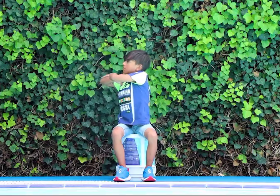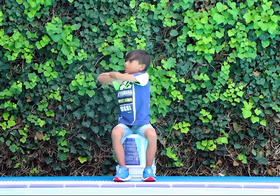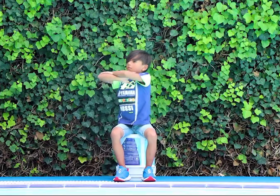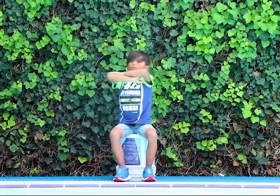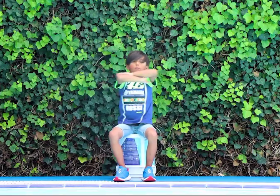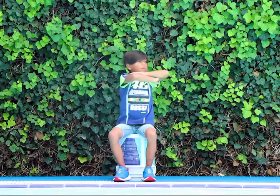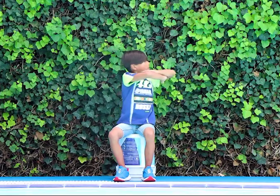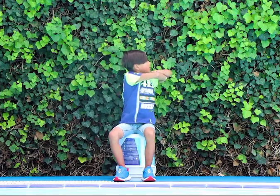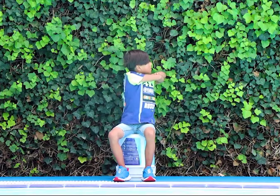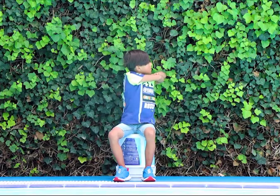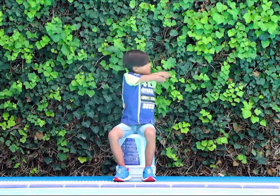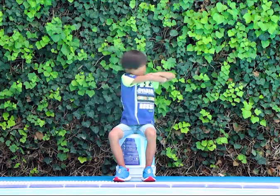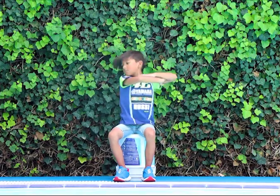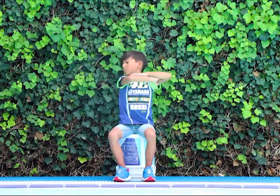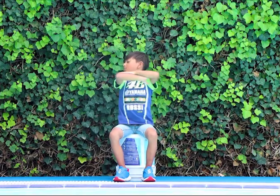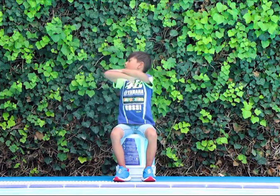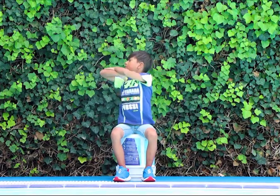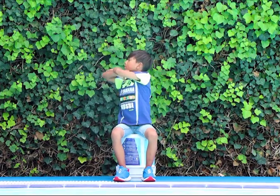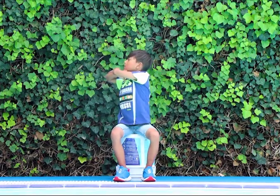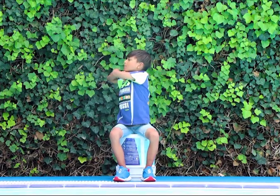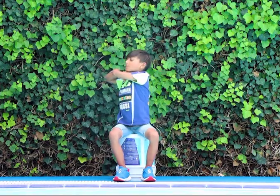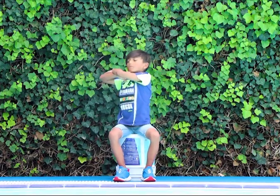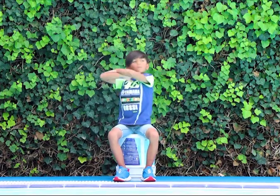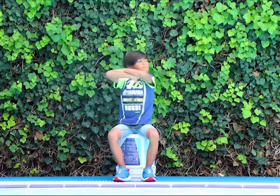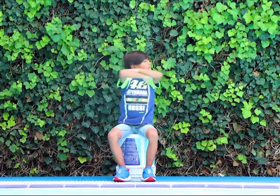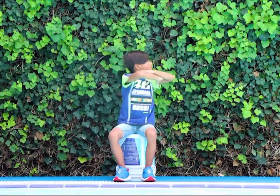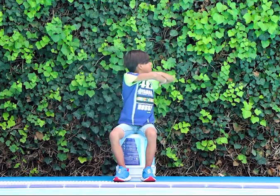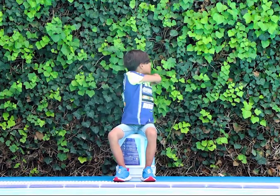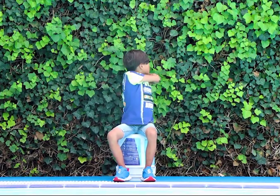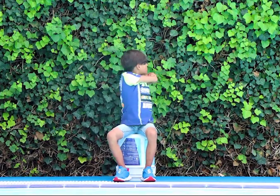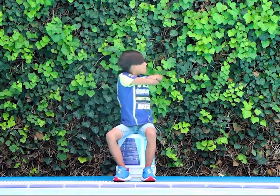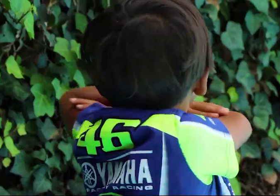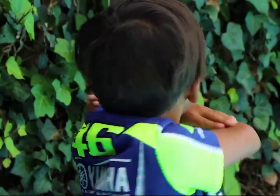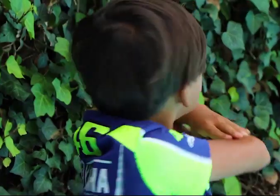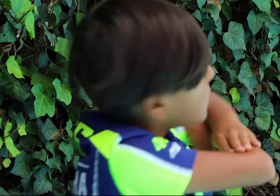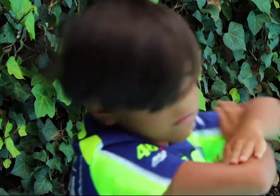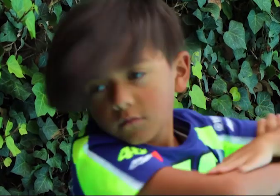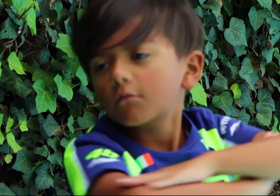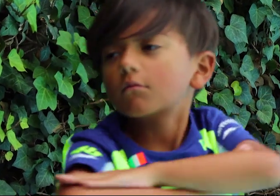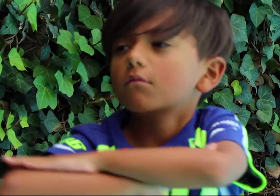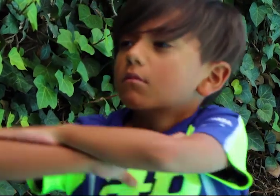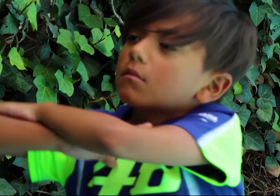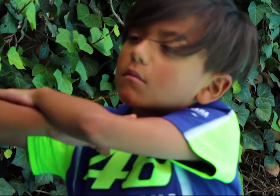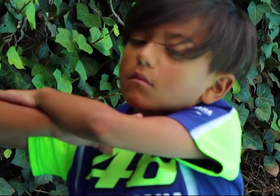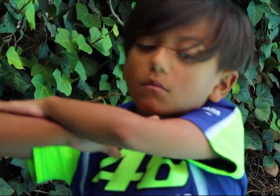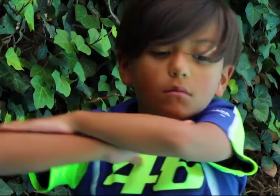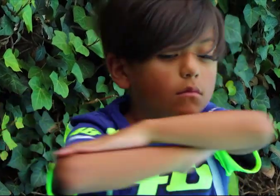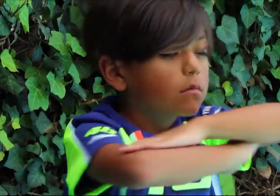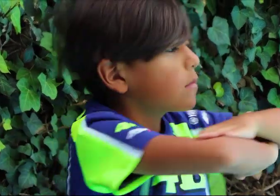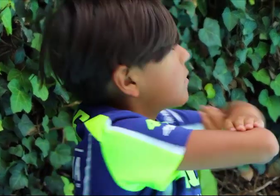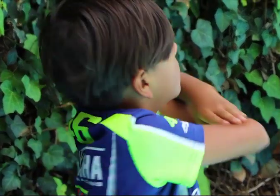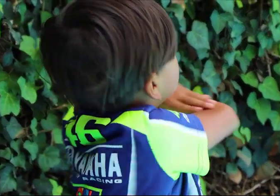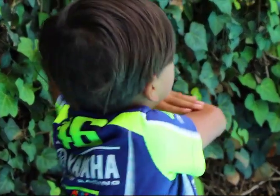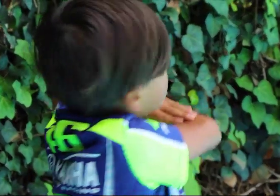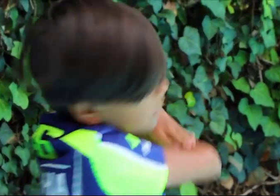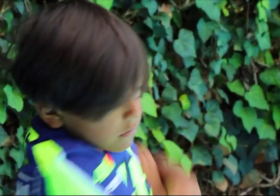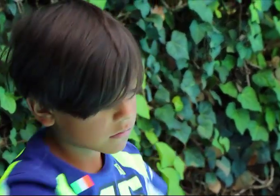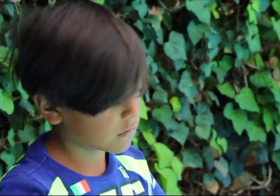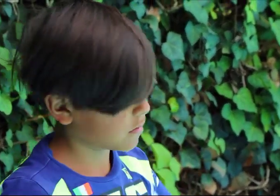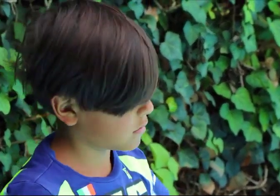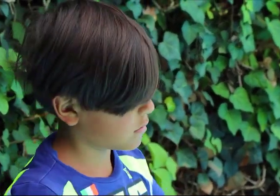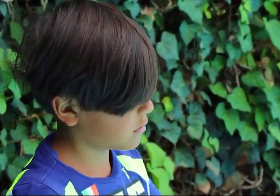la espalda, acompañamos con la cabeza, muy bien, toda la torsión, bien, una más,